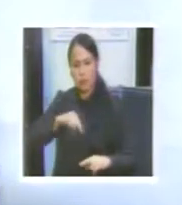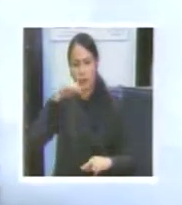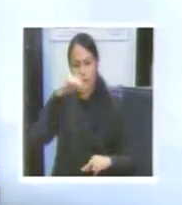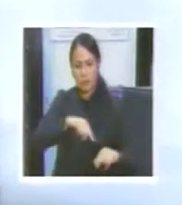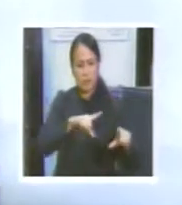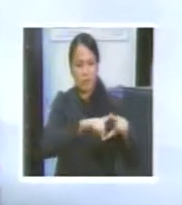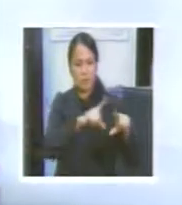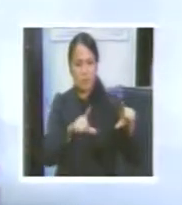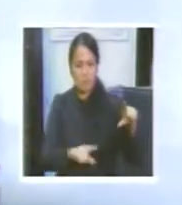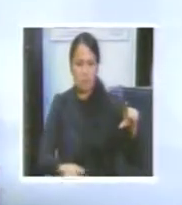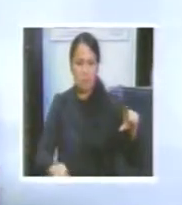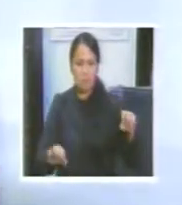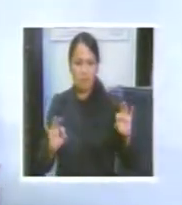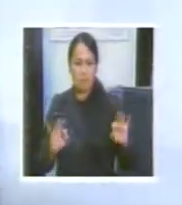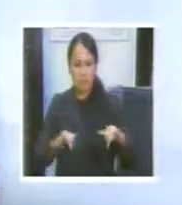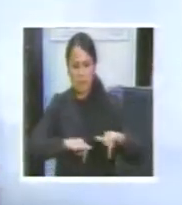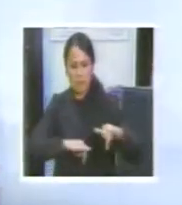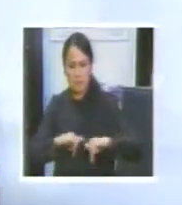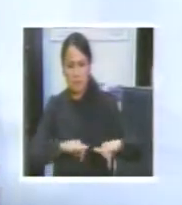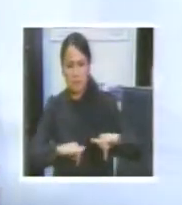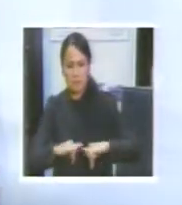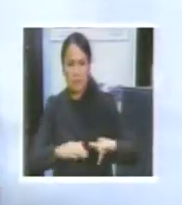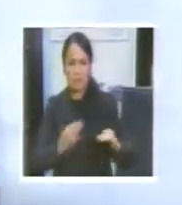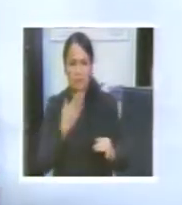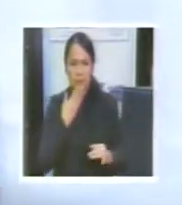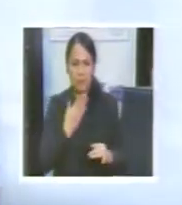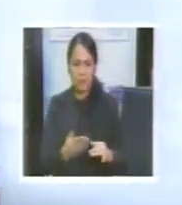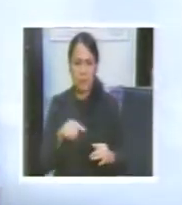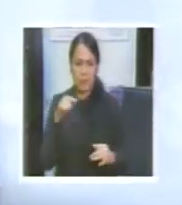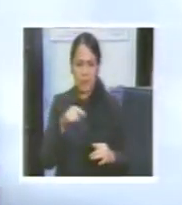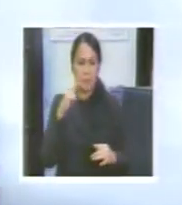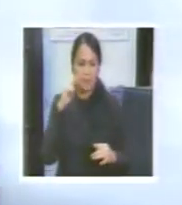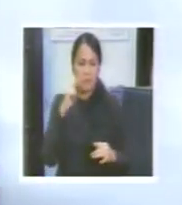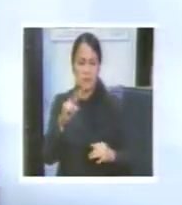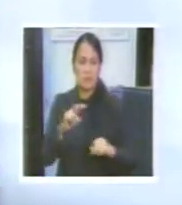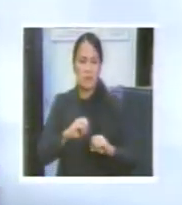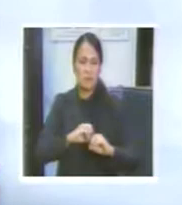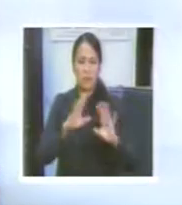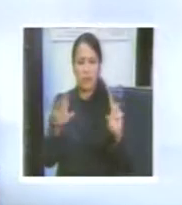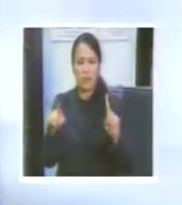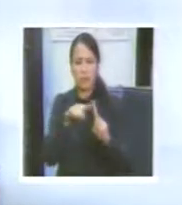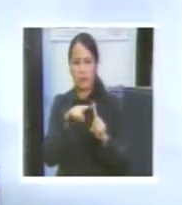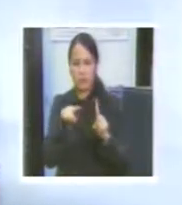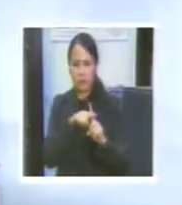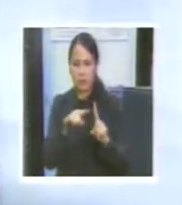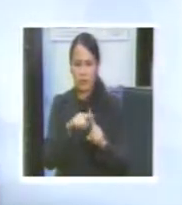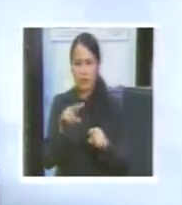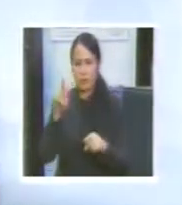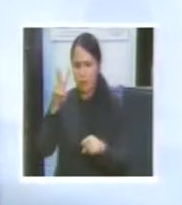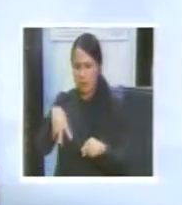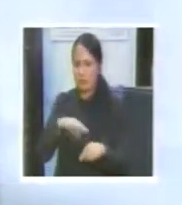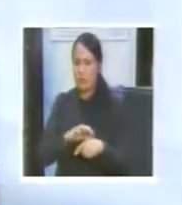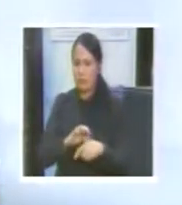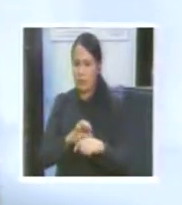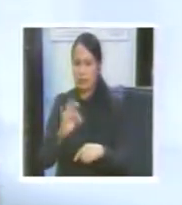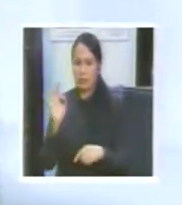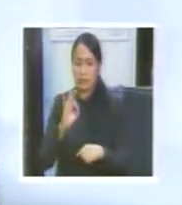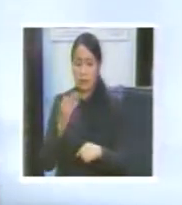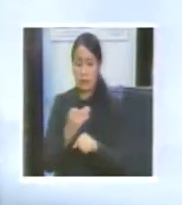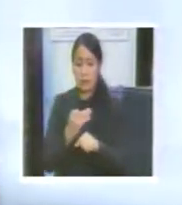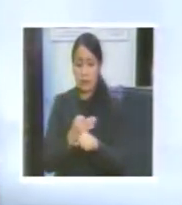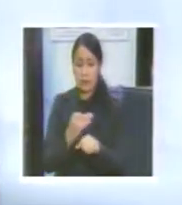localizado como lo es México. Dentro de esta visión optimista, pero también factible y realista, quizá no sea del todo